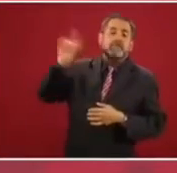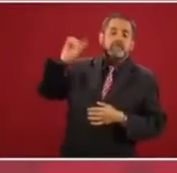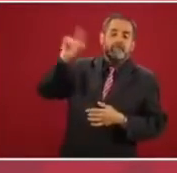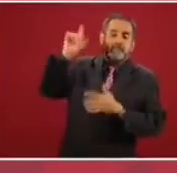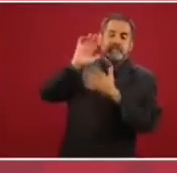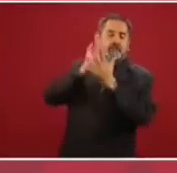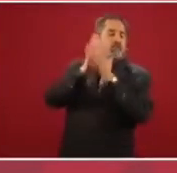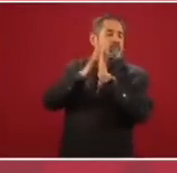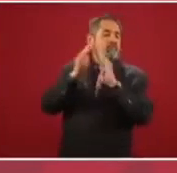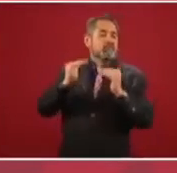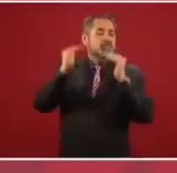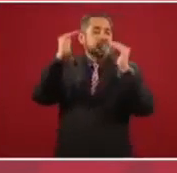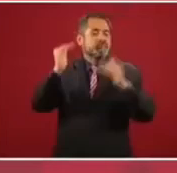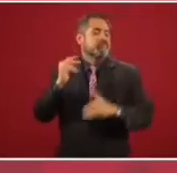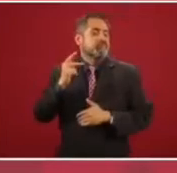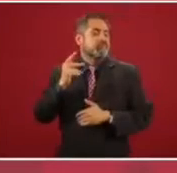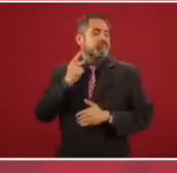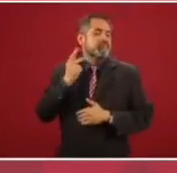qué